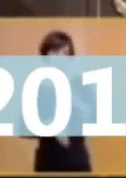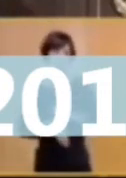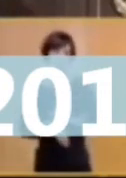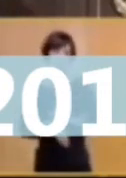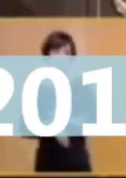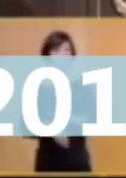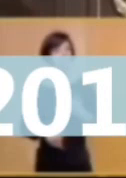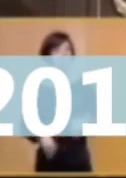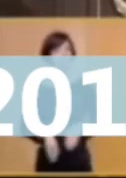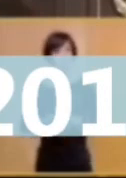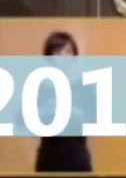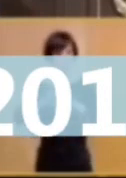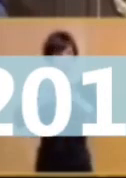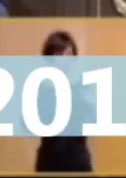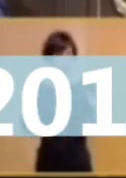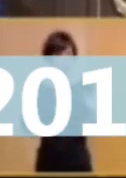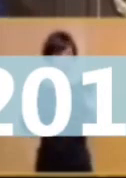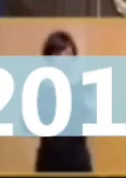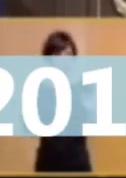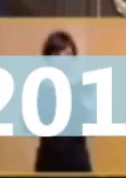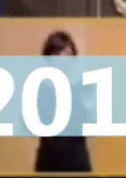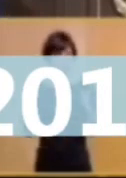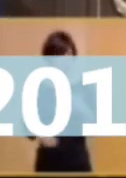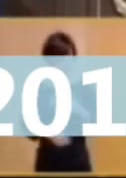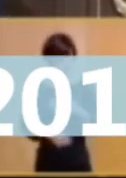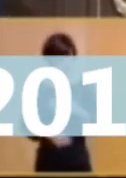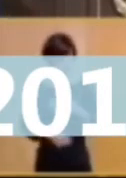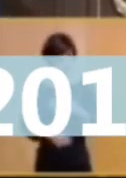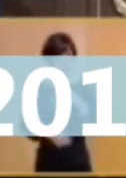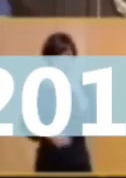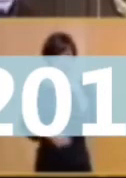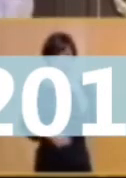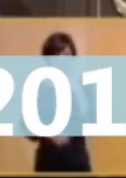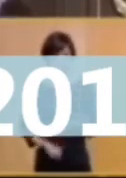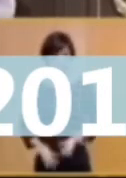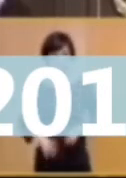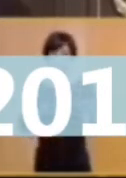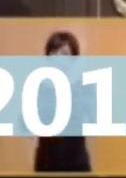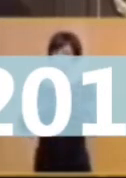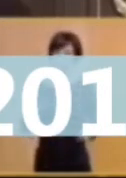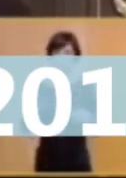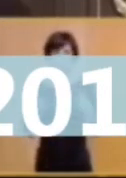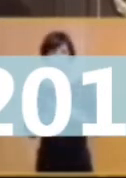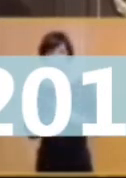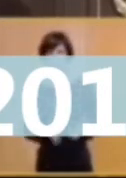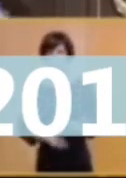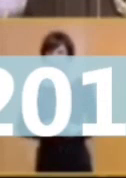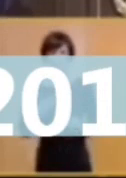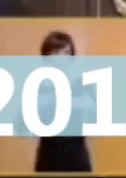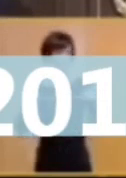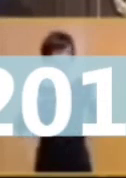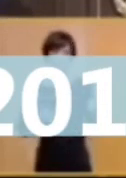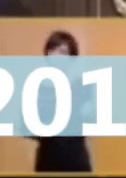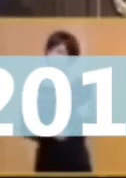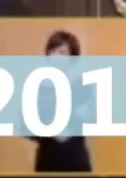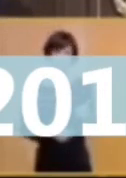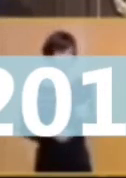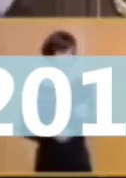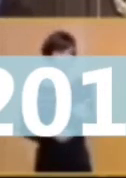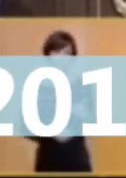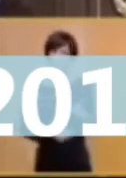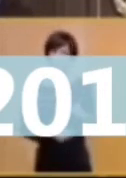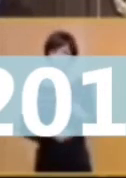ya no le vamos a dar un cheque en blanco señor presidente de ninguna de las maneras por sus